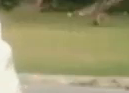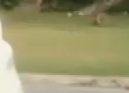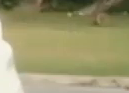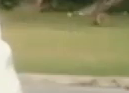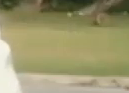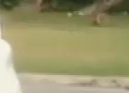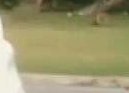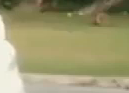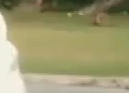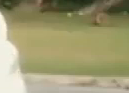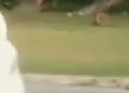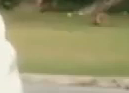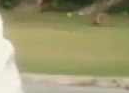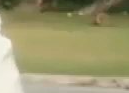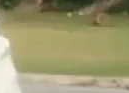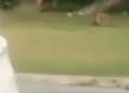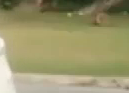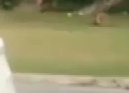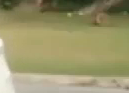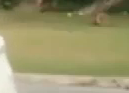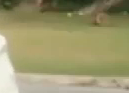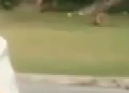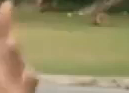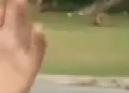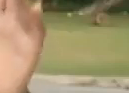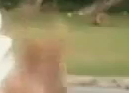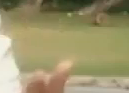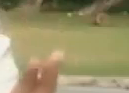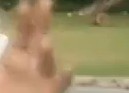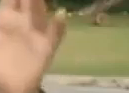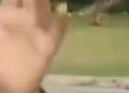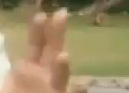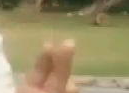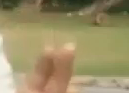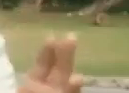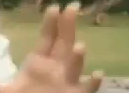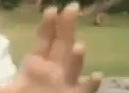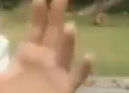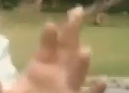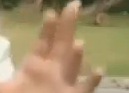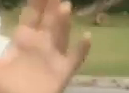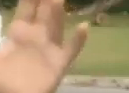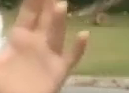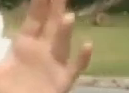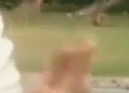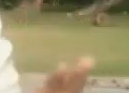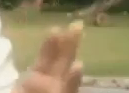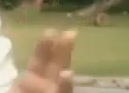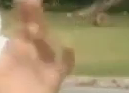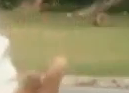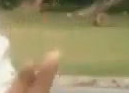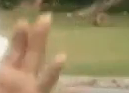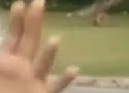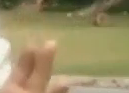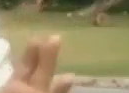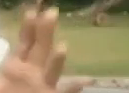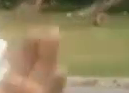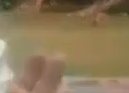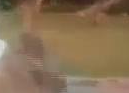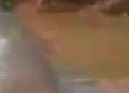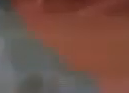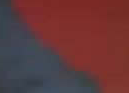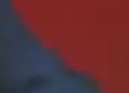encuentro con el comandante Fidel Castro. Vamos de inmediato a ver lo que ocurre allá dentro en el Palacio de las Convenciones. Inicia